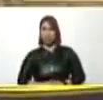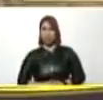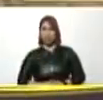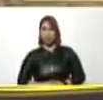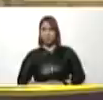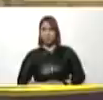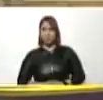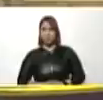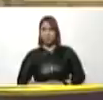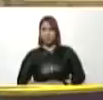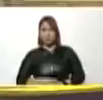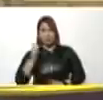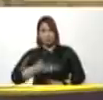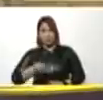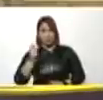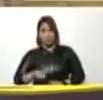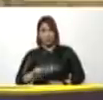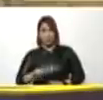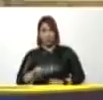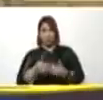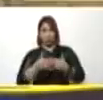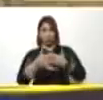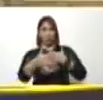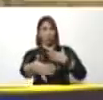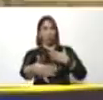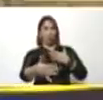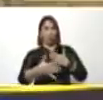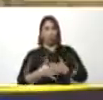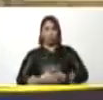Y los magistrados son vitalicios.